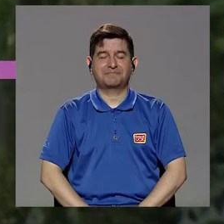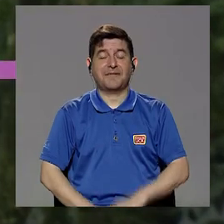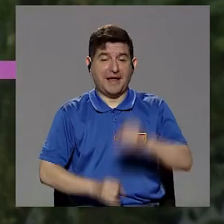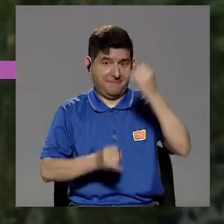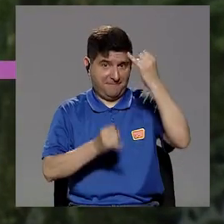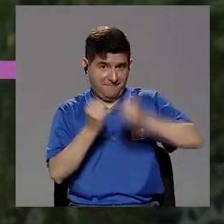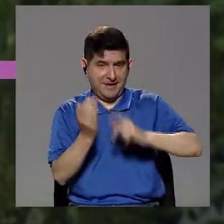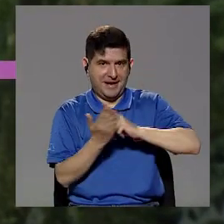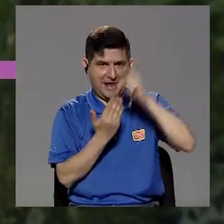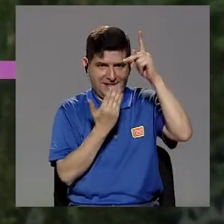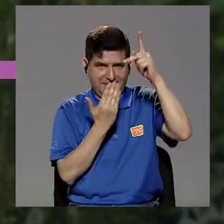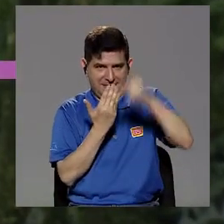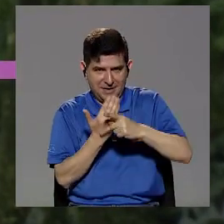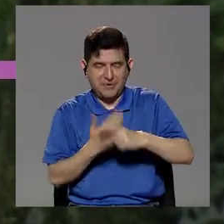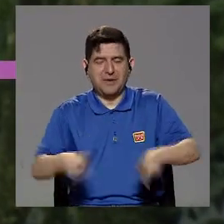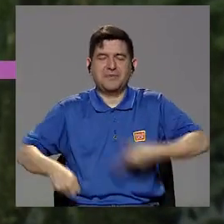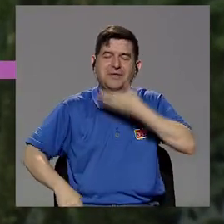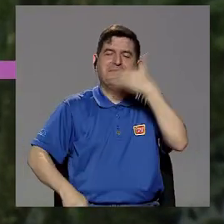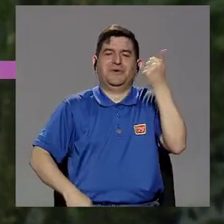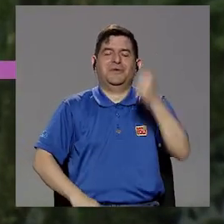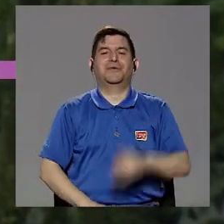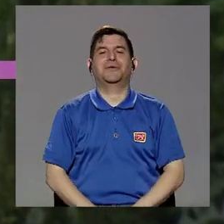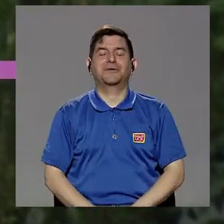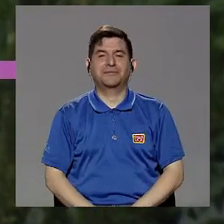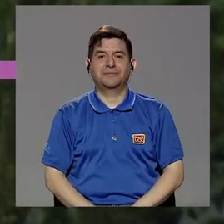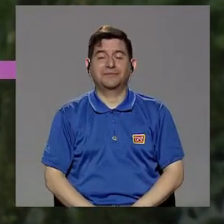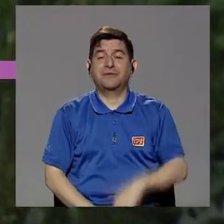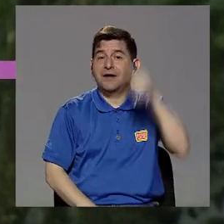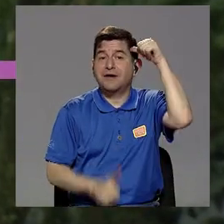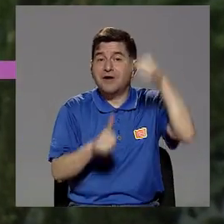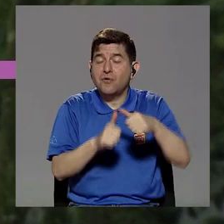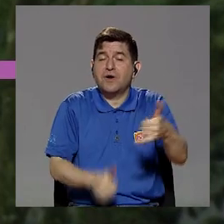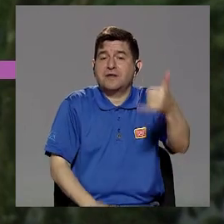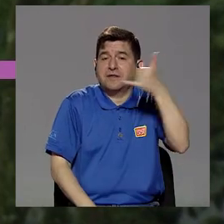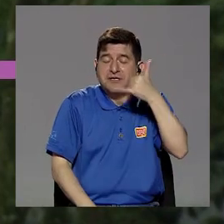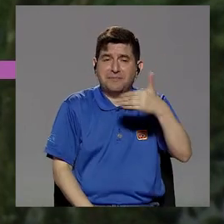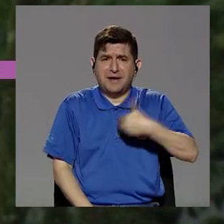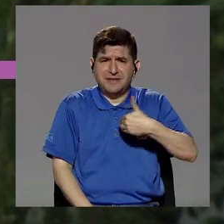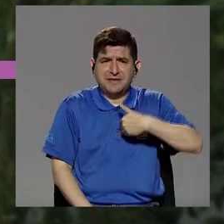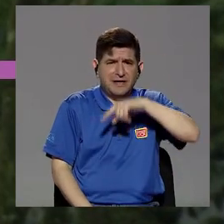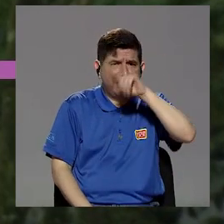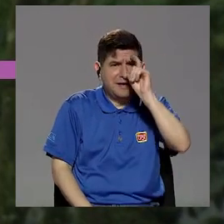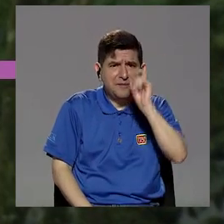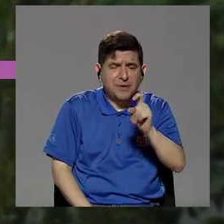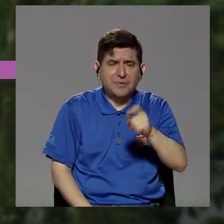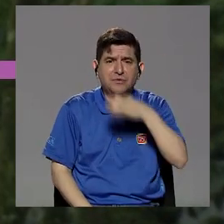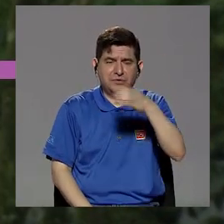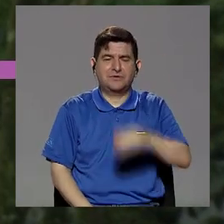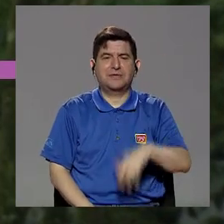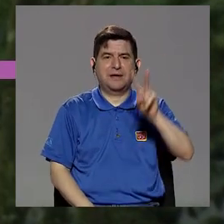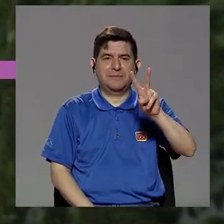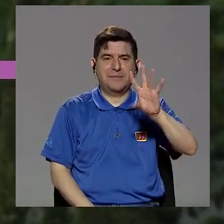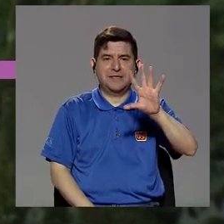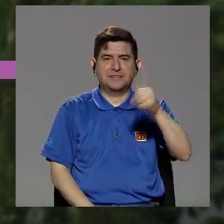Hemos llegado al final de un programa más de Vivir Mejor. Recuerde llamarnos por si tiene alguna sugerencia al